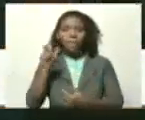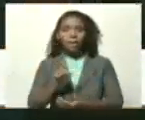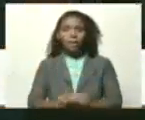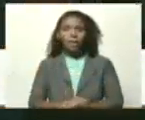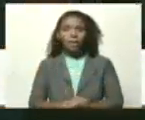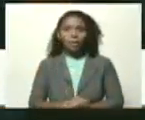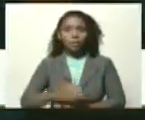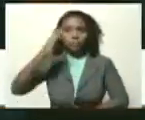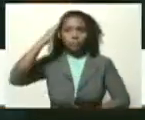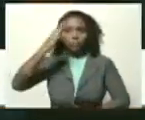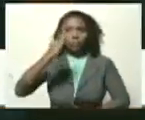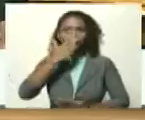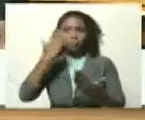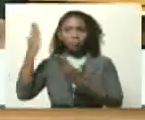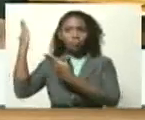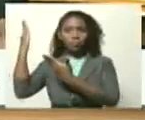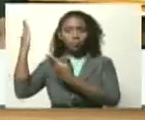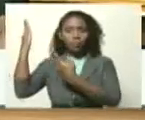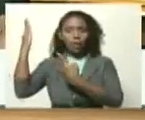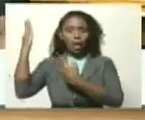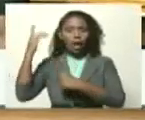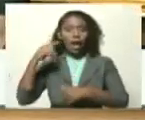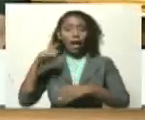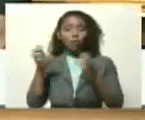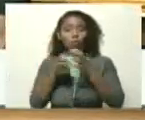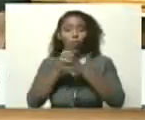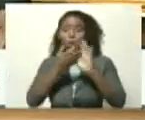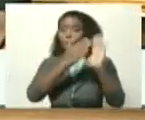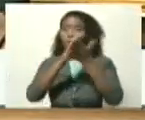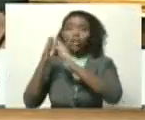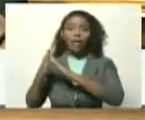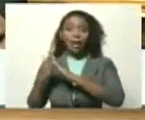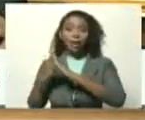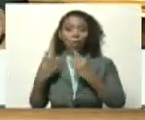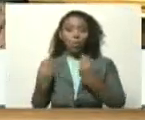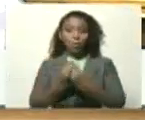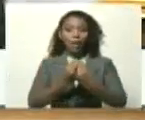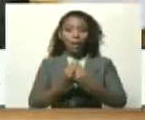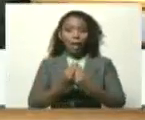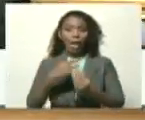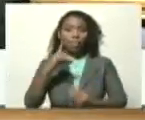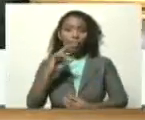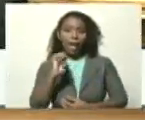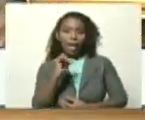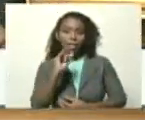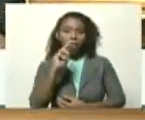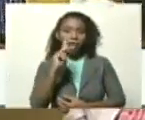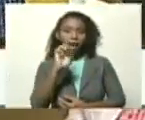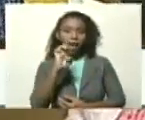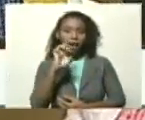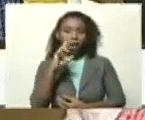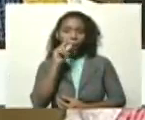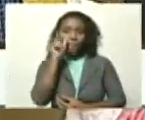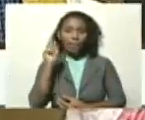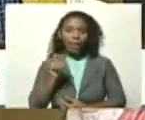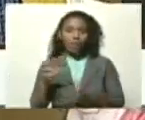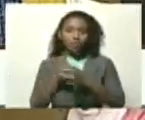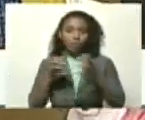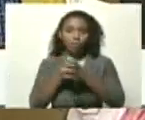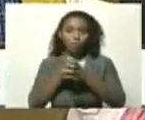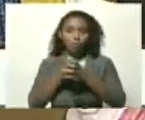Lambos Mujica. Por el sector comunal nos acompaña Deiker Álvarez. Por el sector de